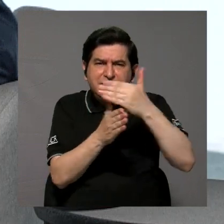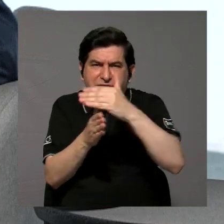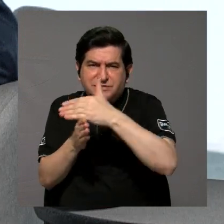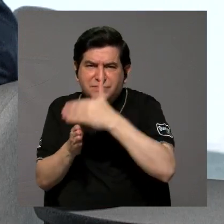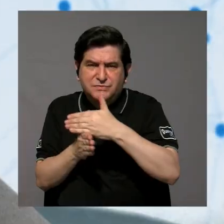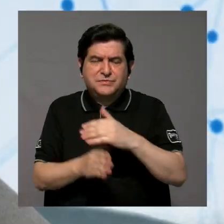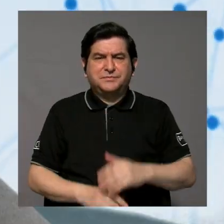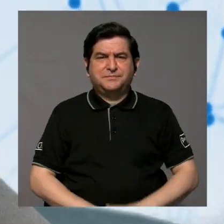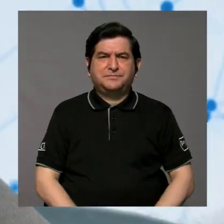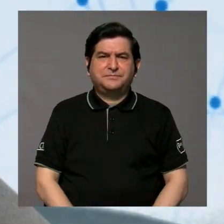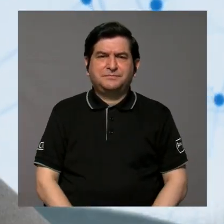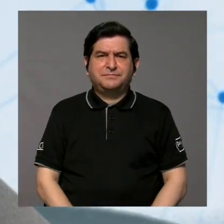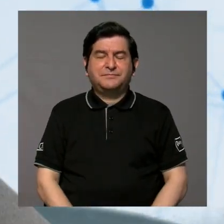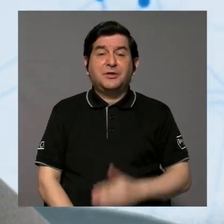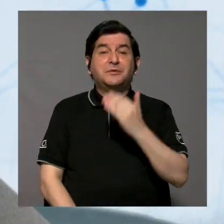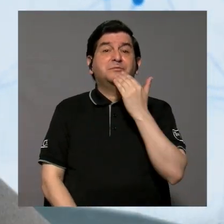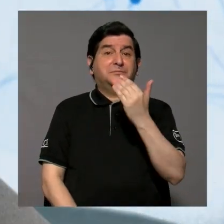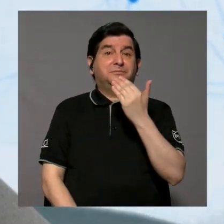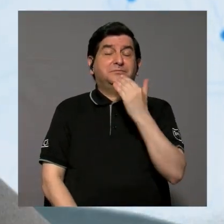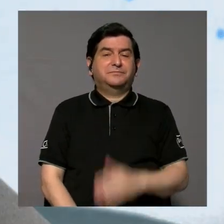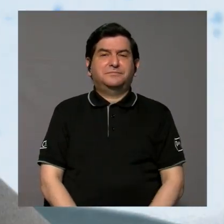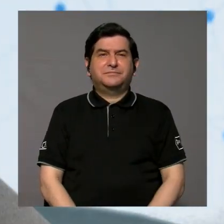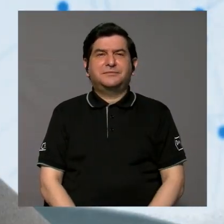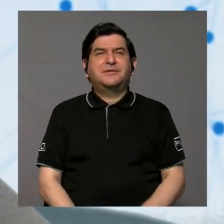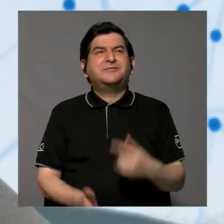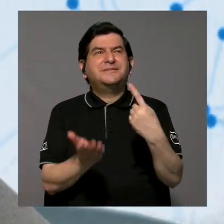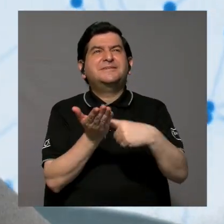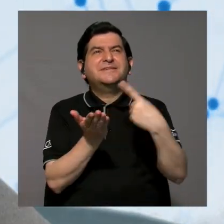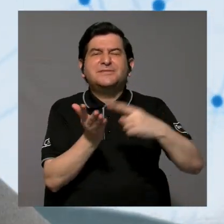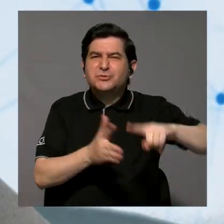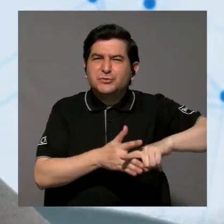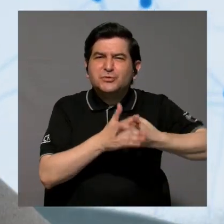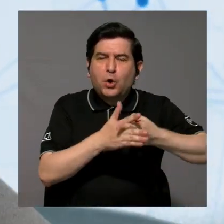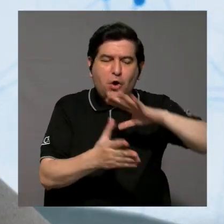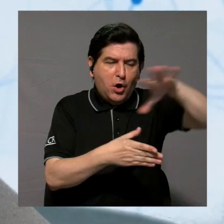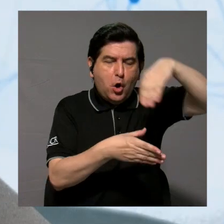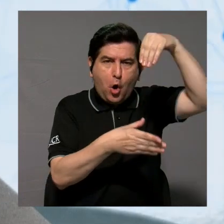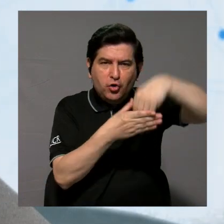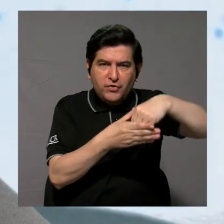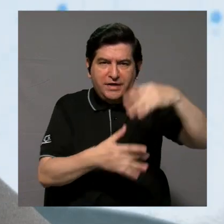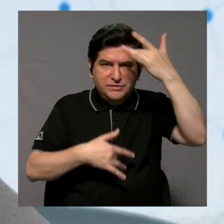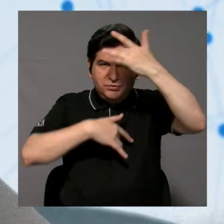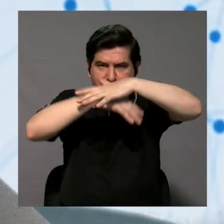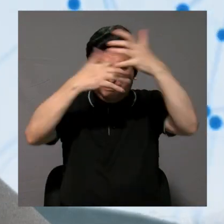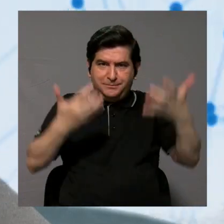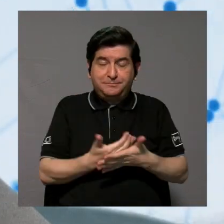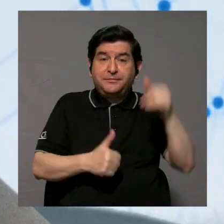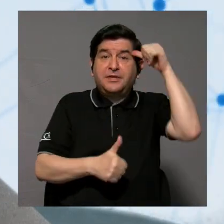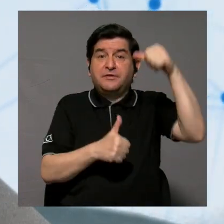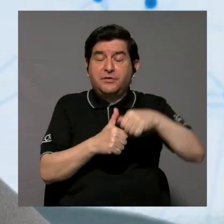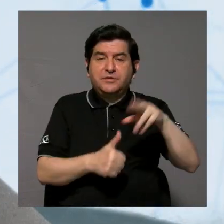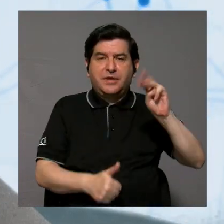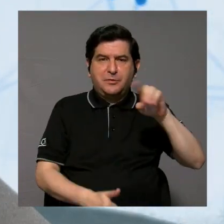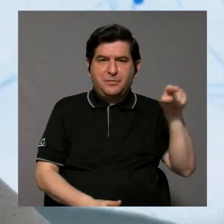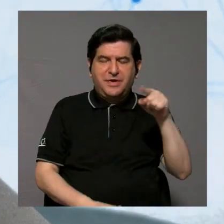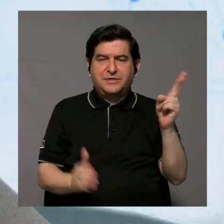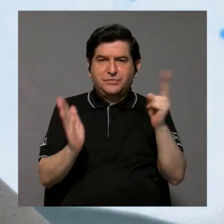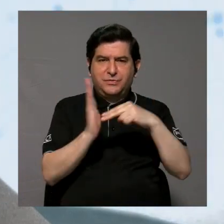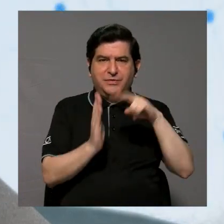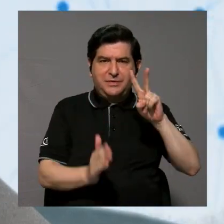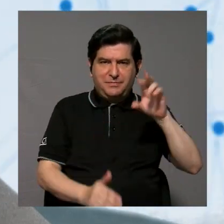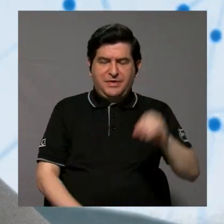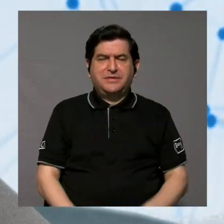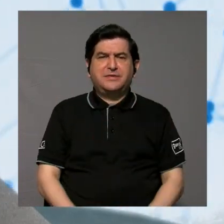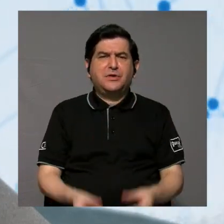Bueno, muchísimas gracias. Un poco la discusión nace del contexto de la pandemia. Recordemos que en marzo del